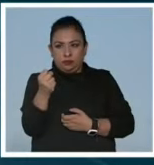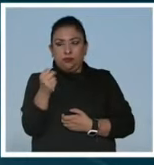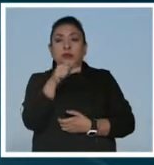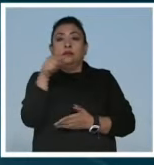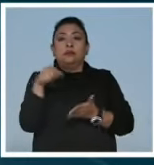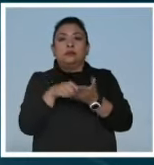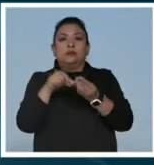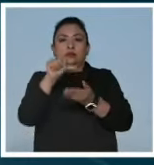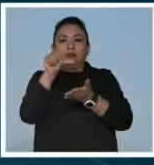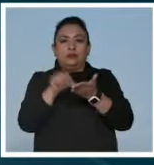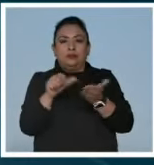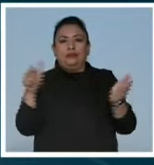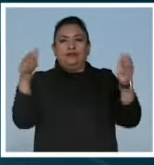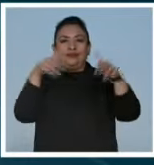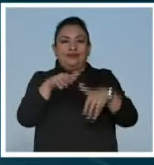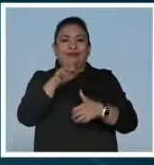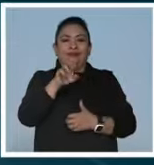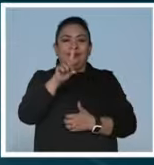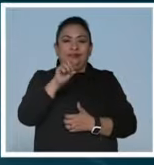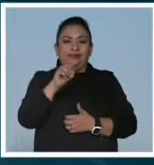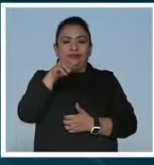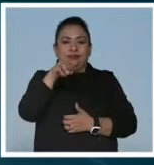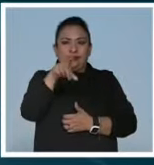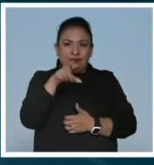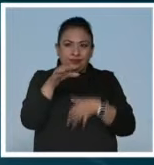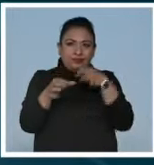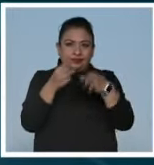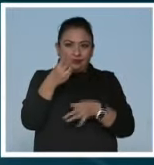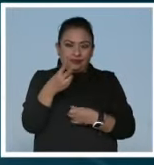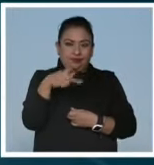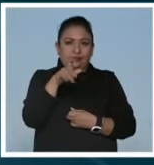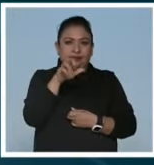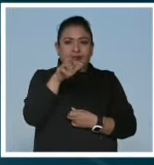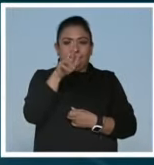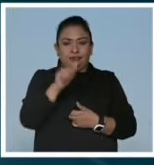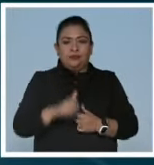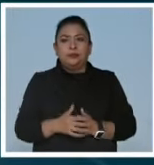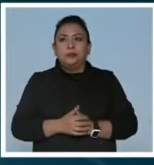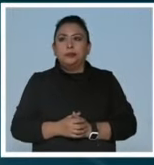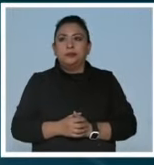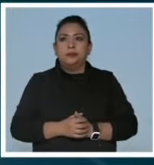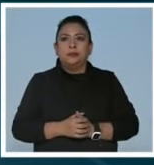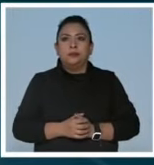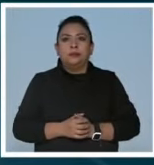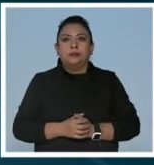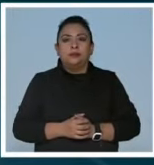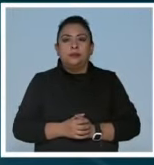en el Centro de Convenciones Edomex. Noticias 22, Karen Rivera.